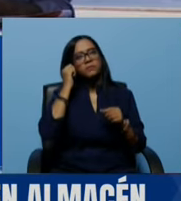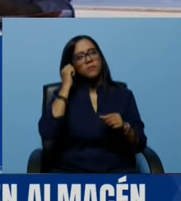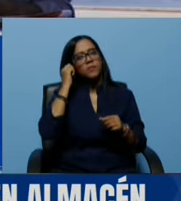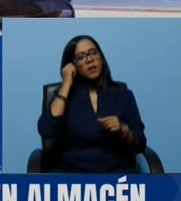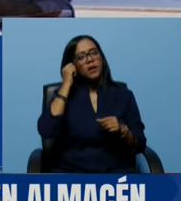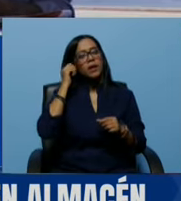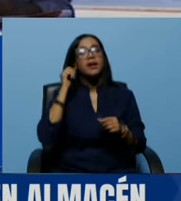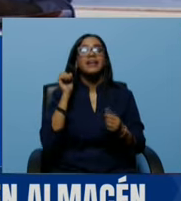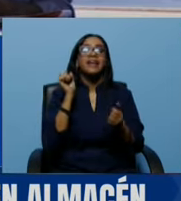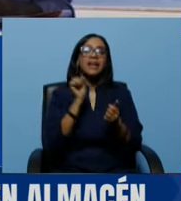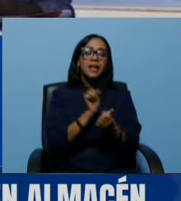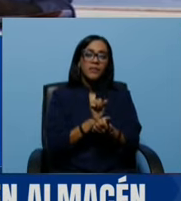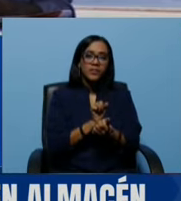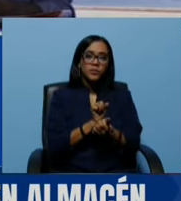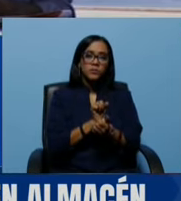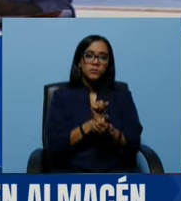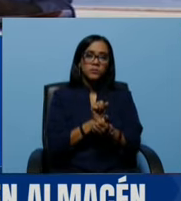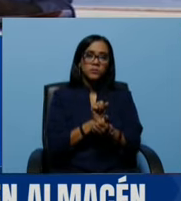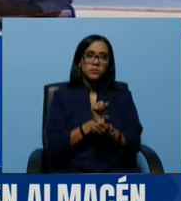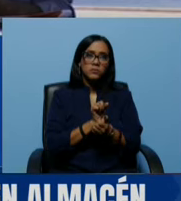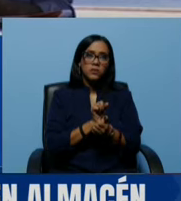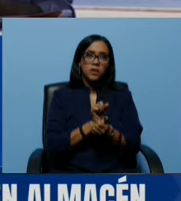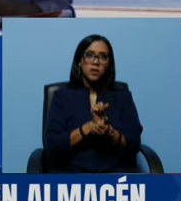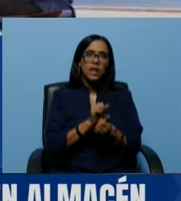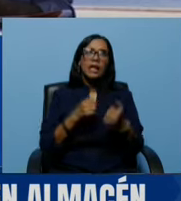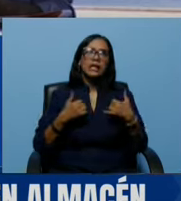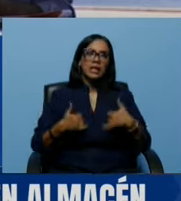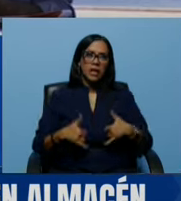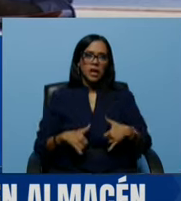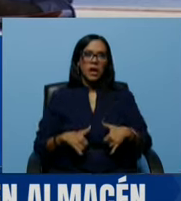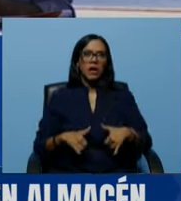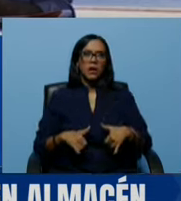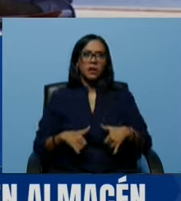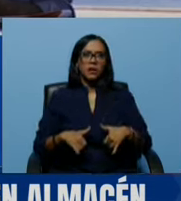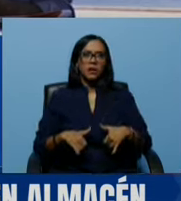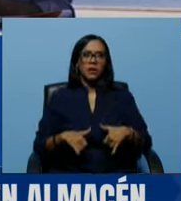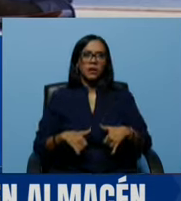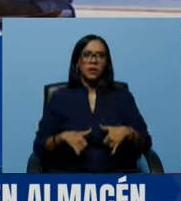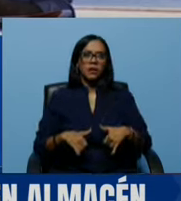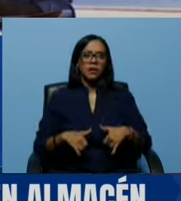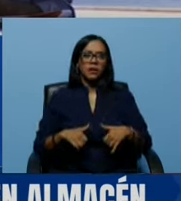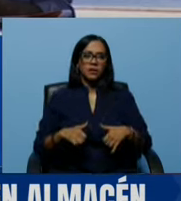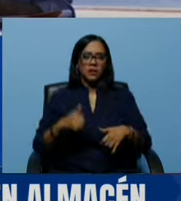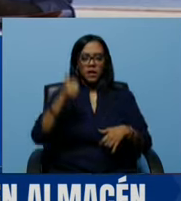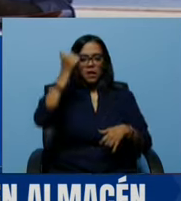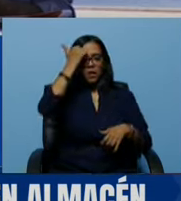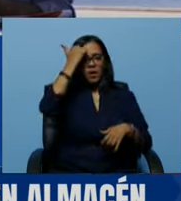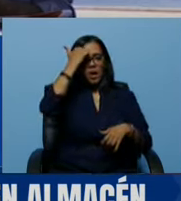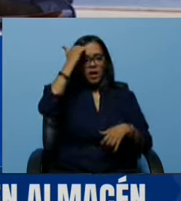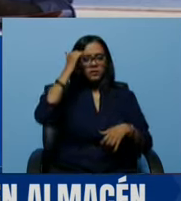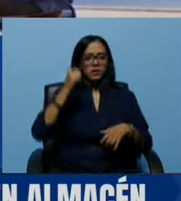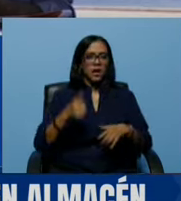la esclavitud es hija de la ignorancia.